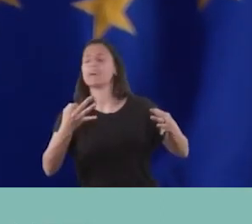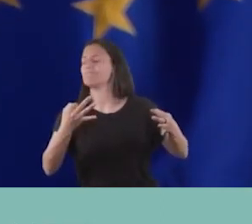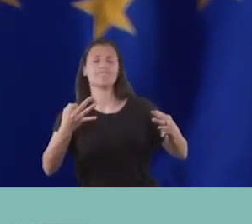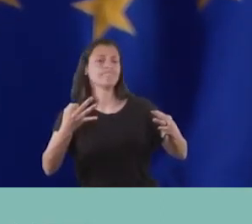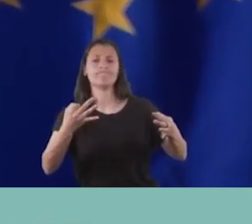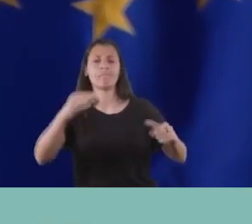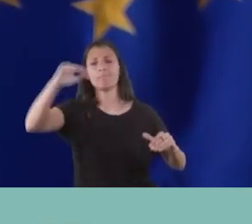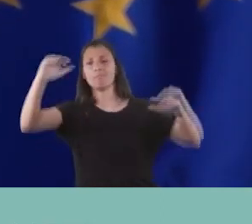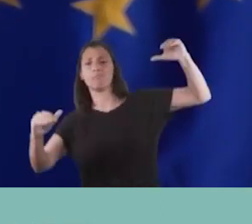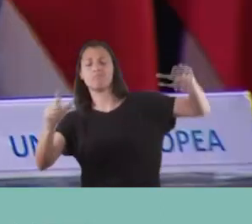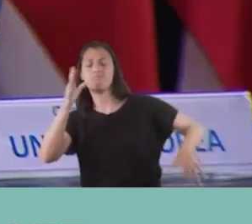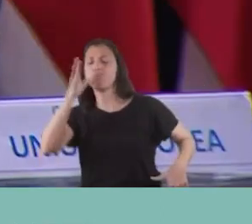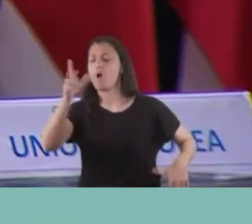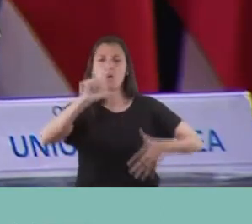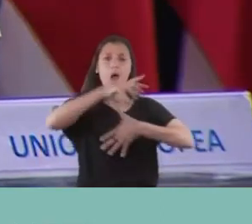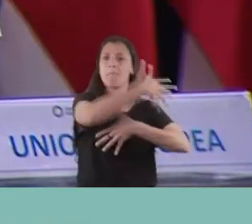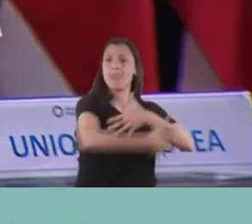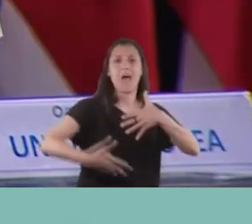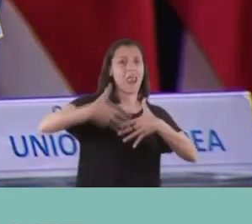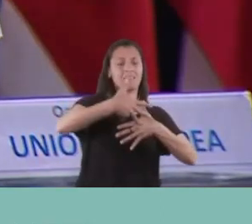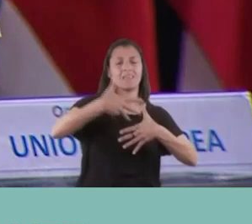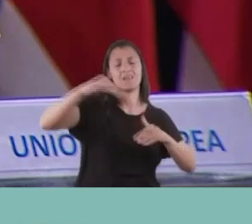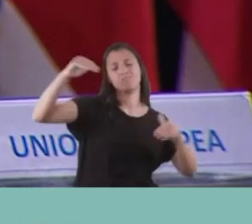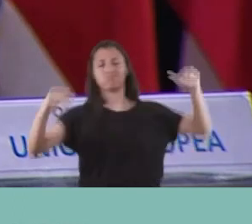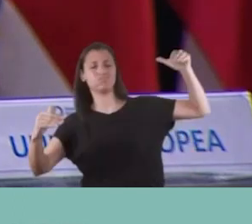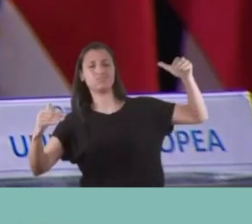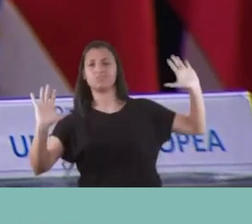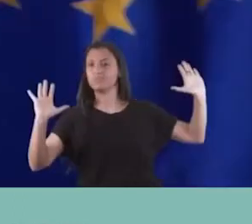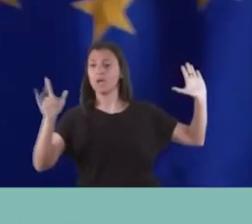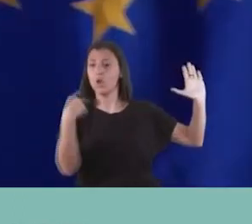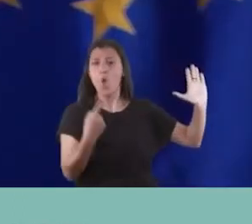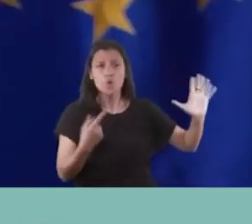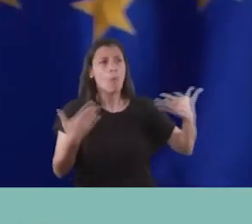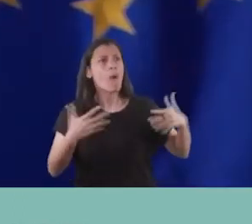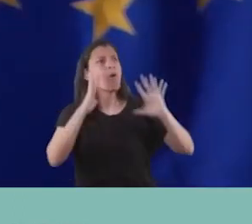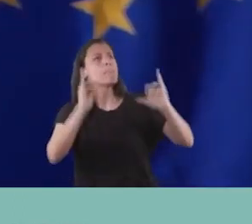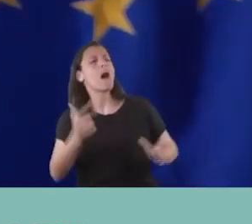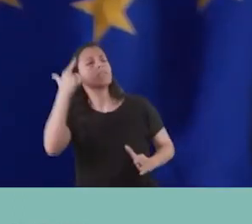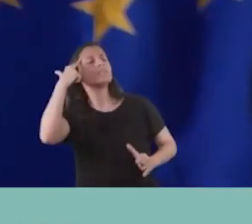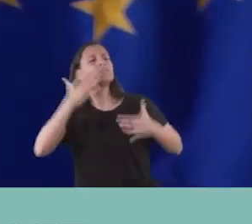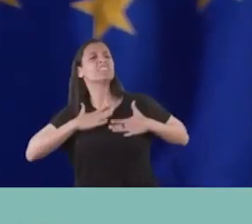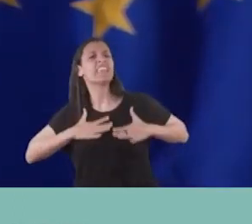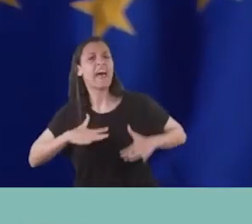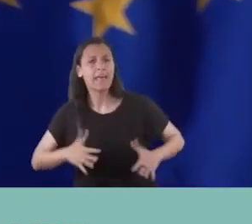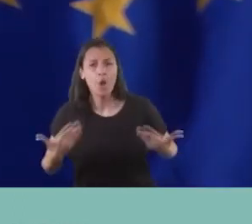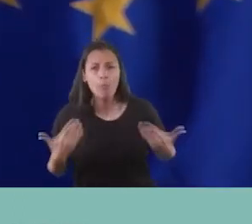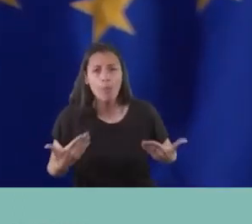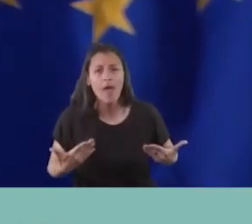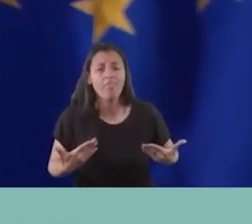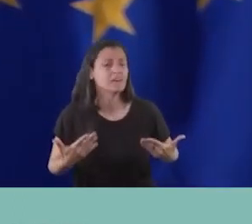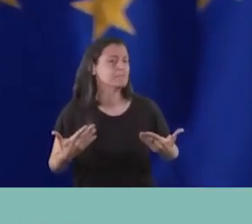en América Latina. Y que no podemos estar en paz con nuestras conciencias mientras